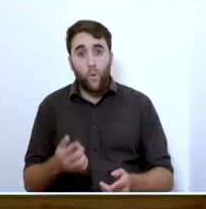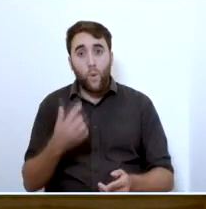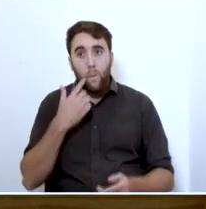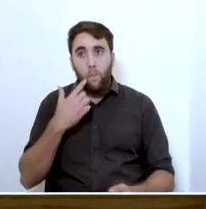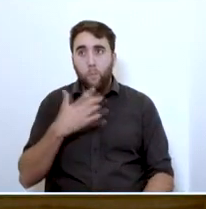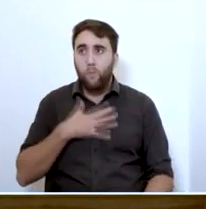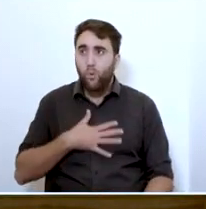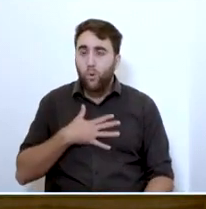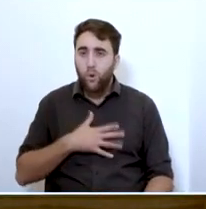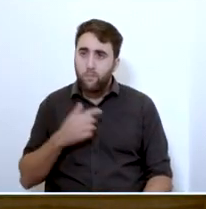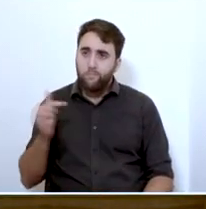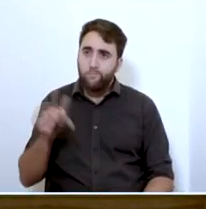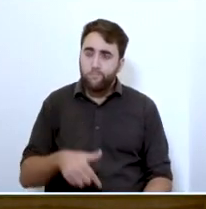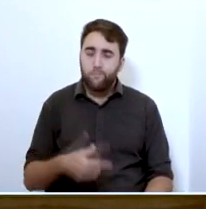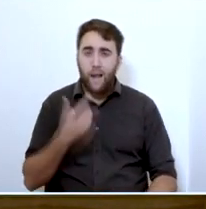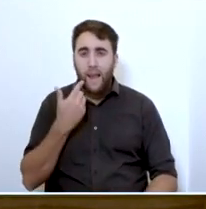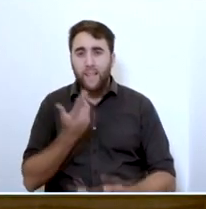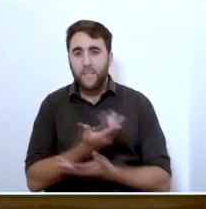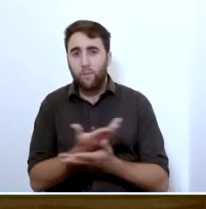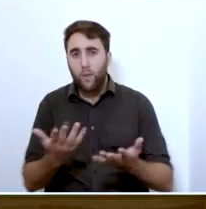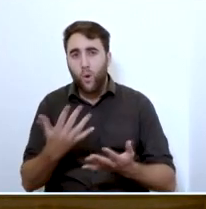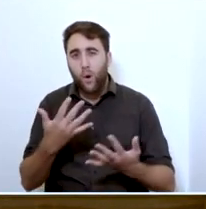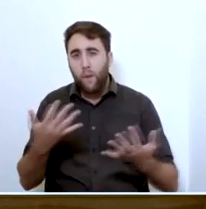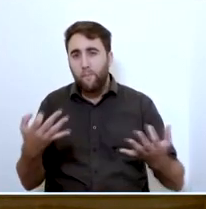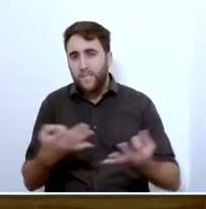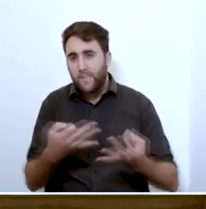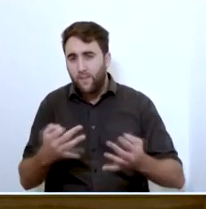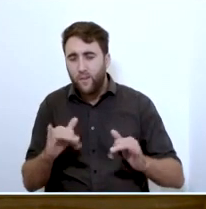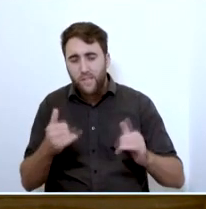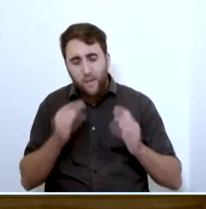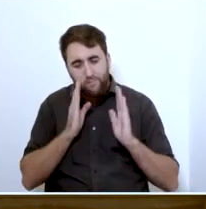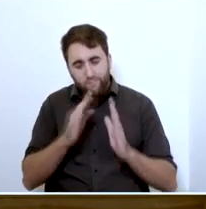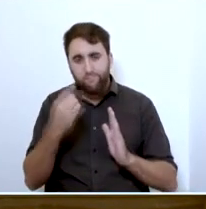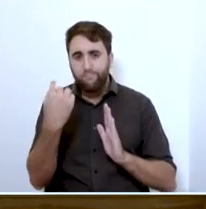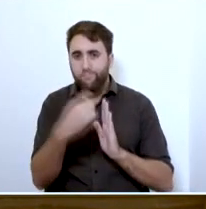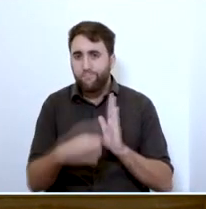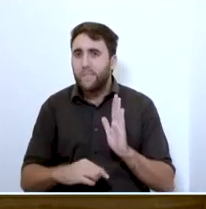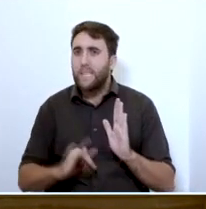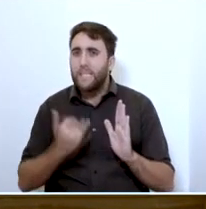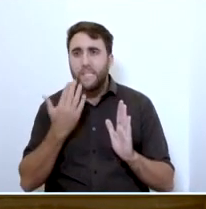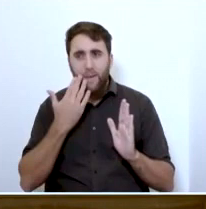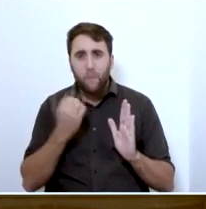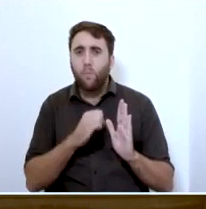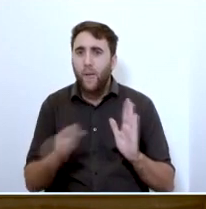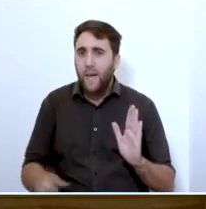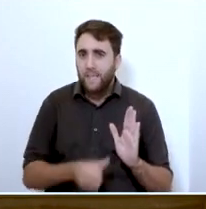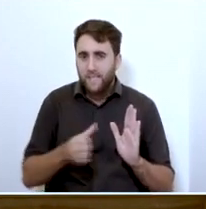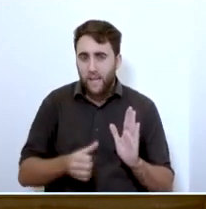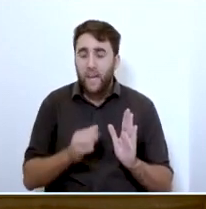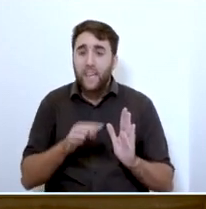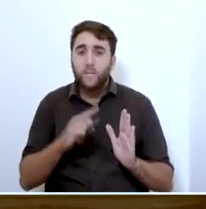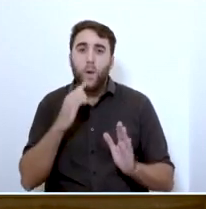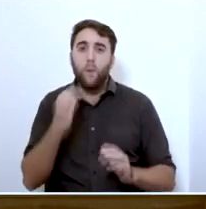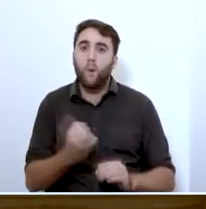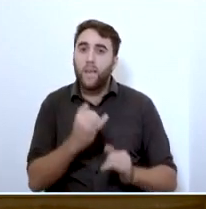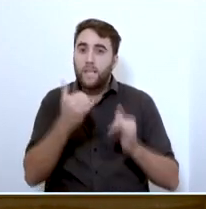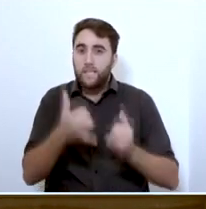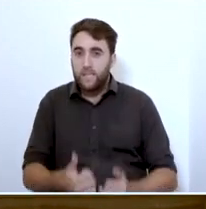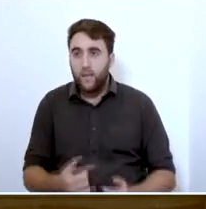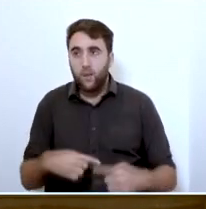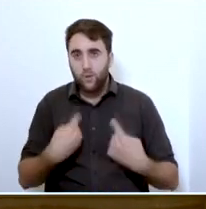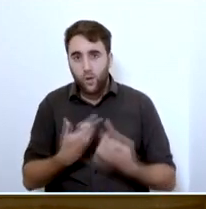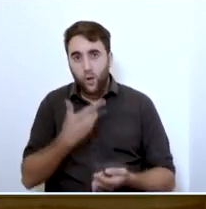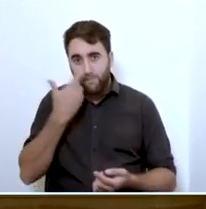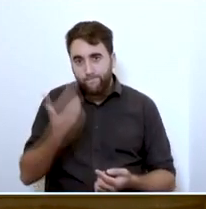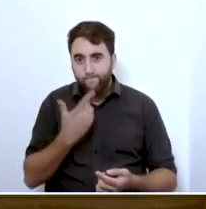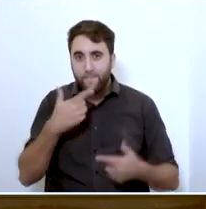placer estar hoy en este lanzamiento de un plan concreto real palpable y eso es también parte de lo que a nosotros los